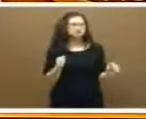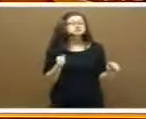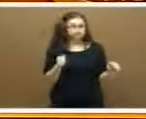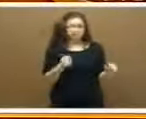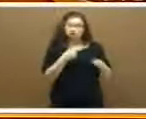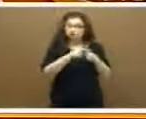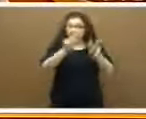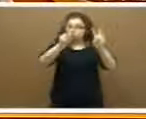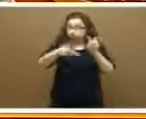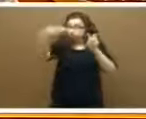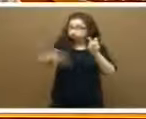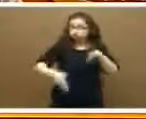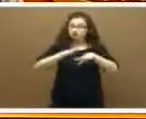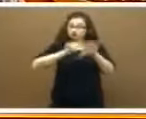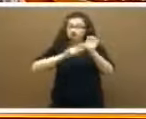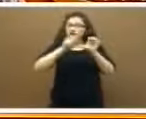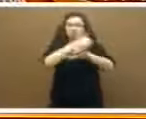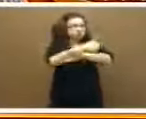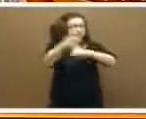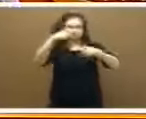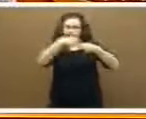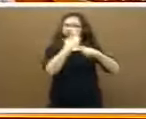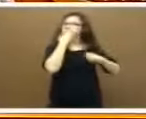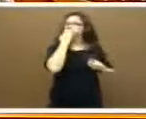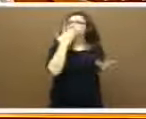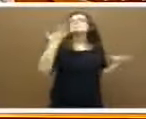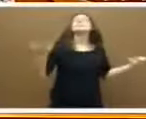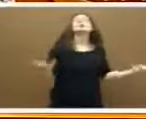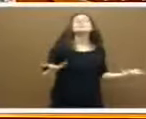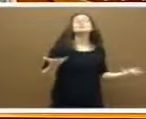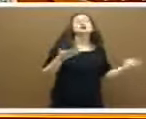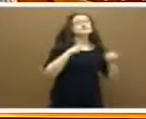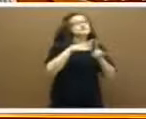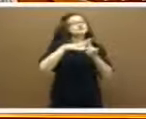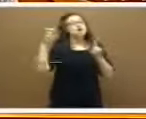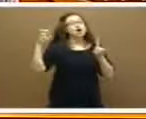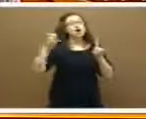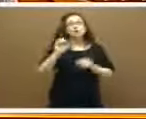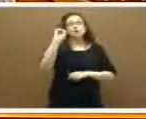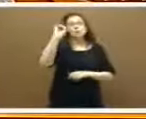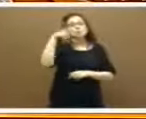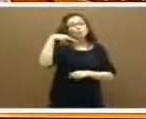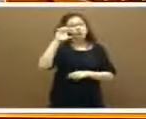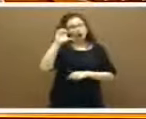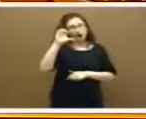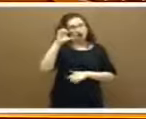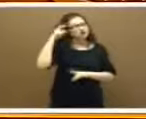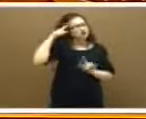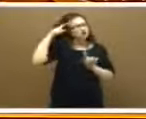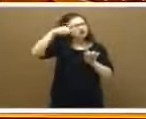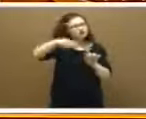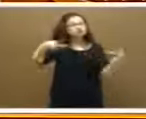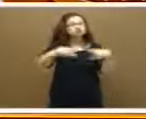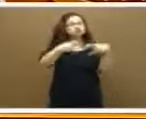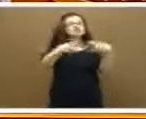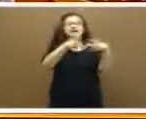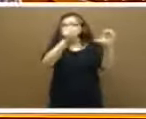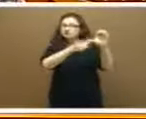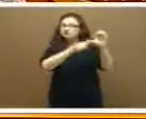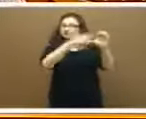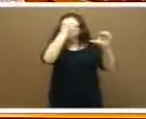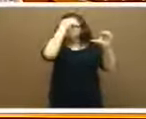para Extremadura. Así lo ha hecho, por ejemplo, convocando el Foro One para que sea la sociedad extremeña la que decida